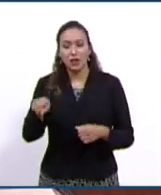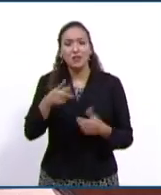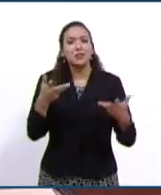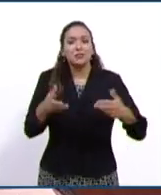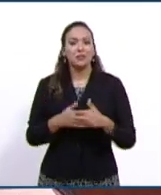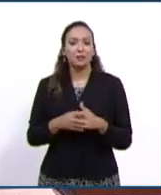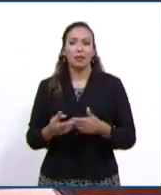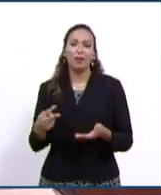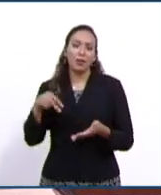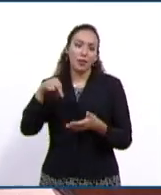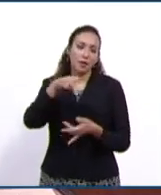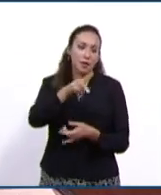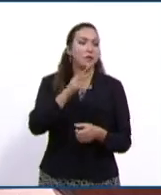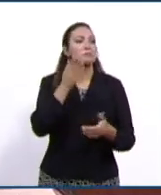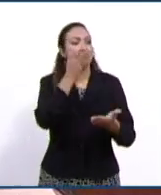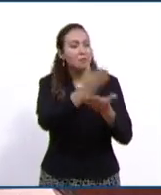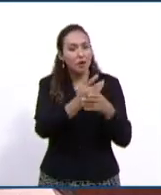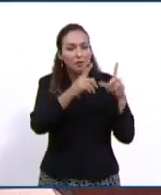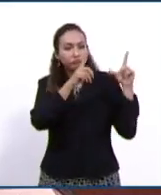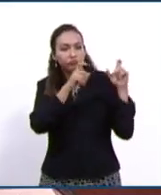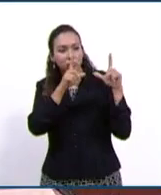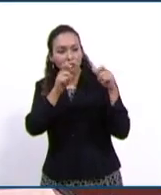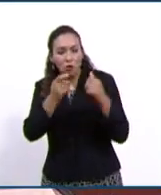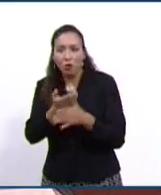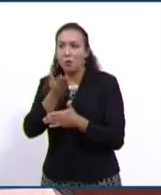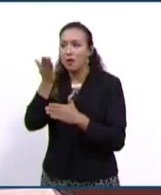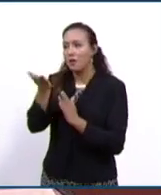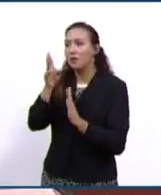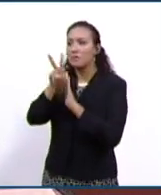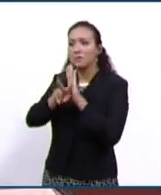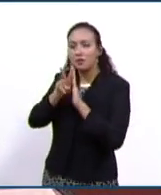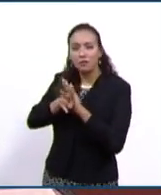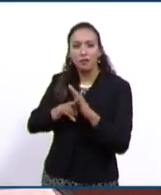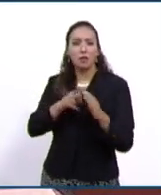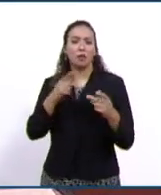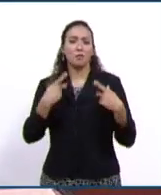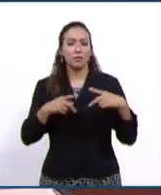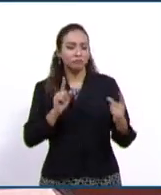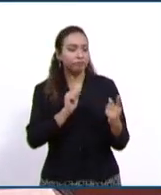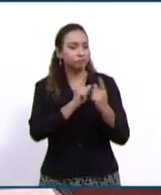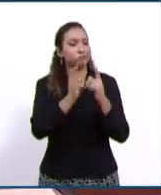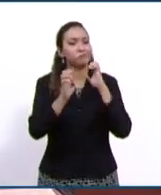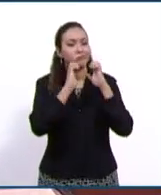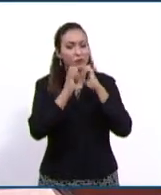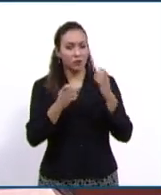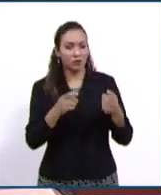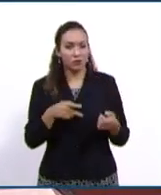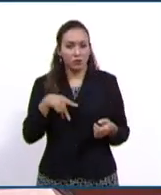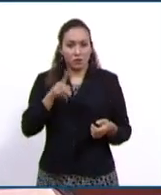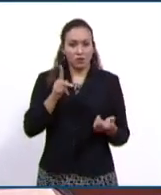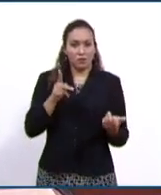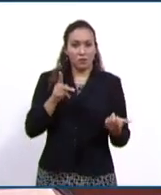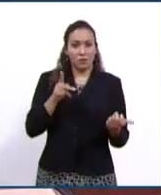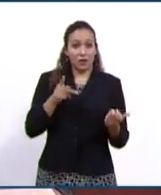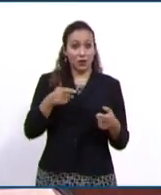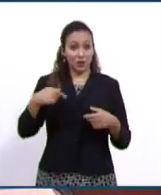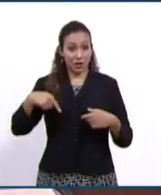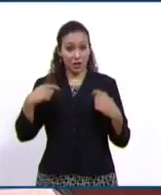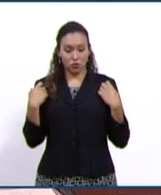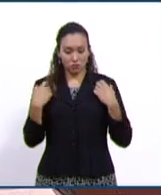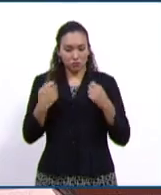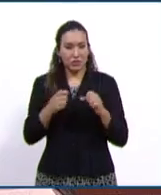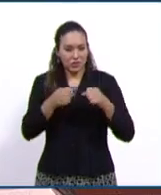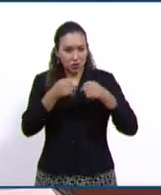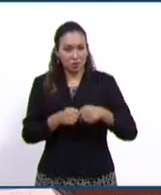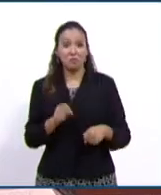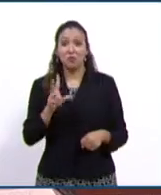su cuenta a tomar fotografías, a pedir un video, a entrevistar a una persona sin una sola medida de seguridad